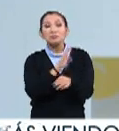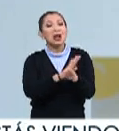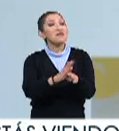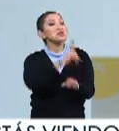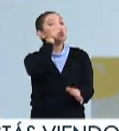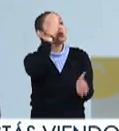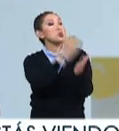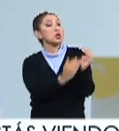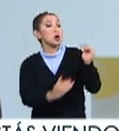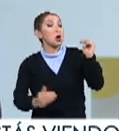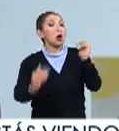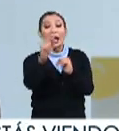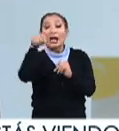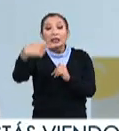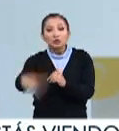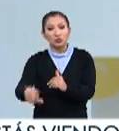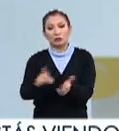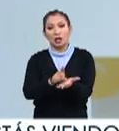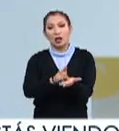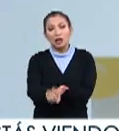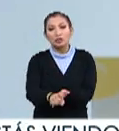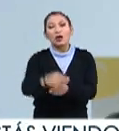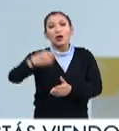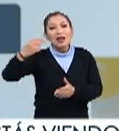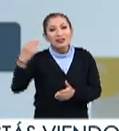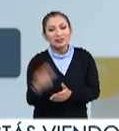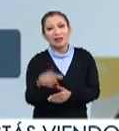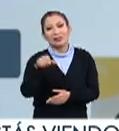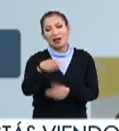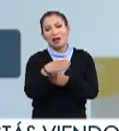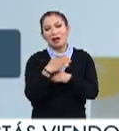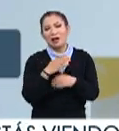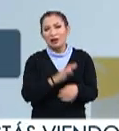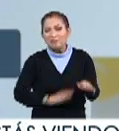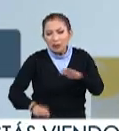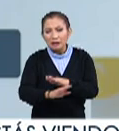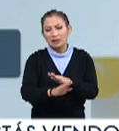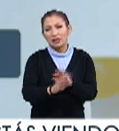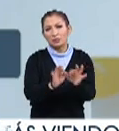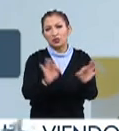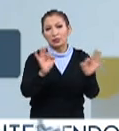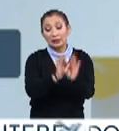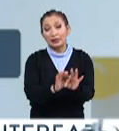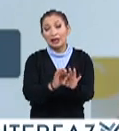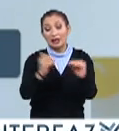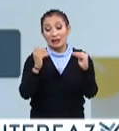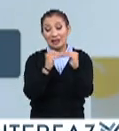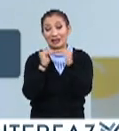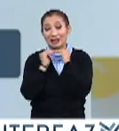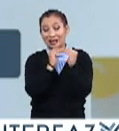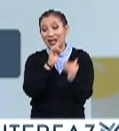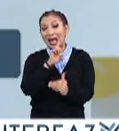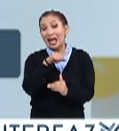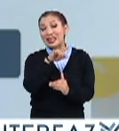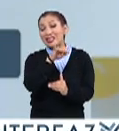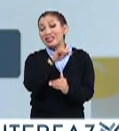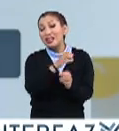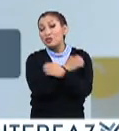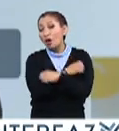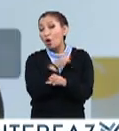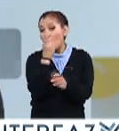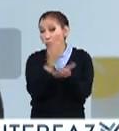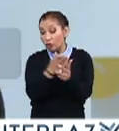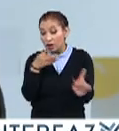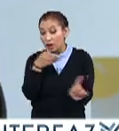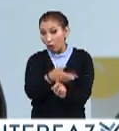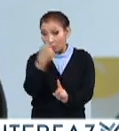privilegio, es un derecho, es una necesidad básica. La equidad educativa abarca no